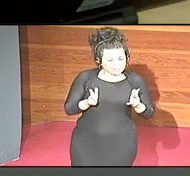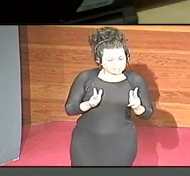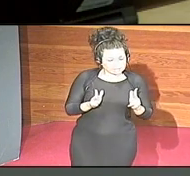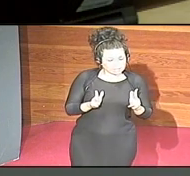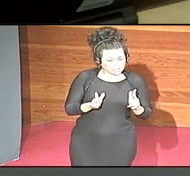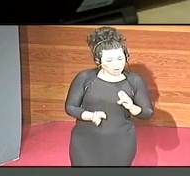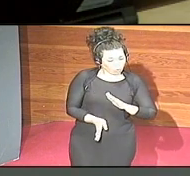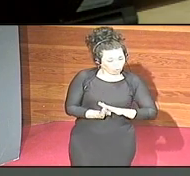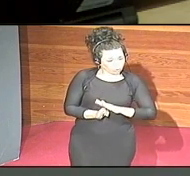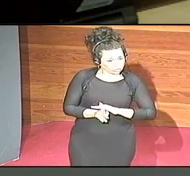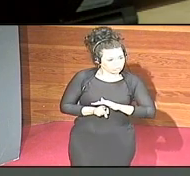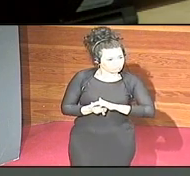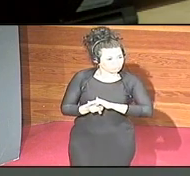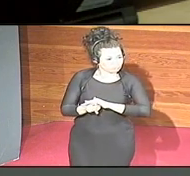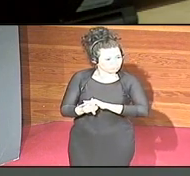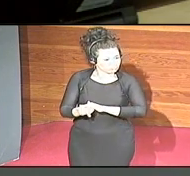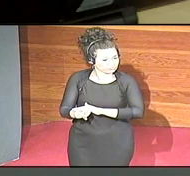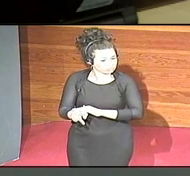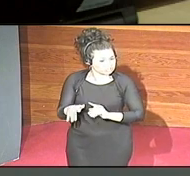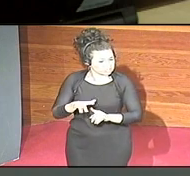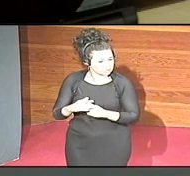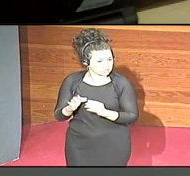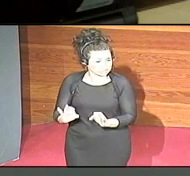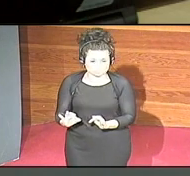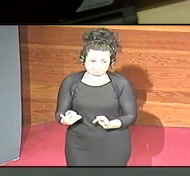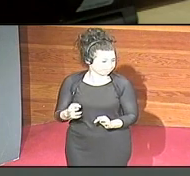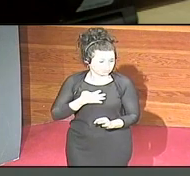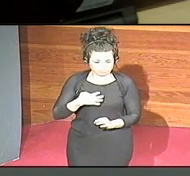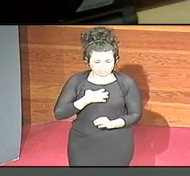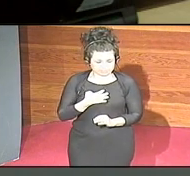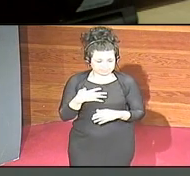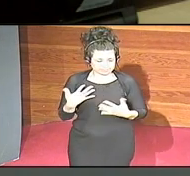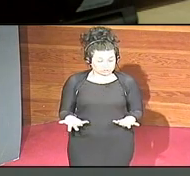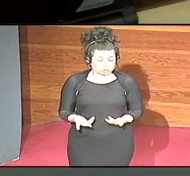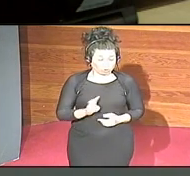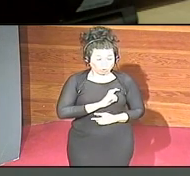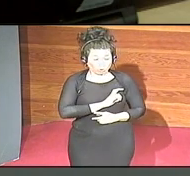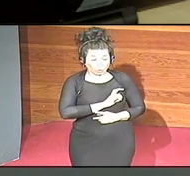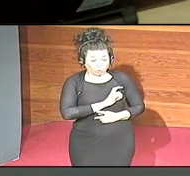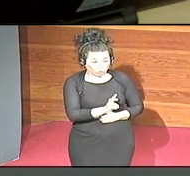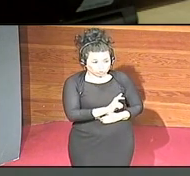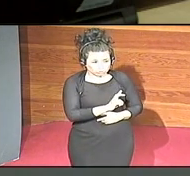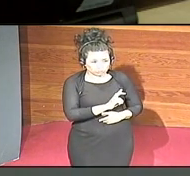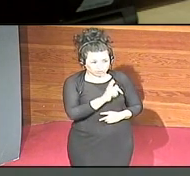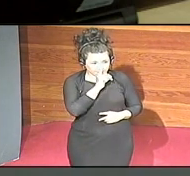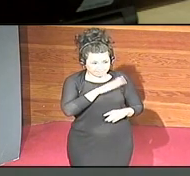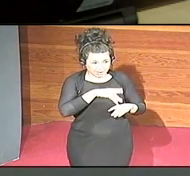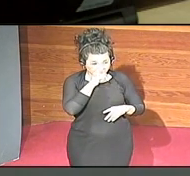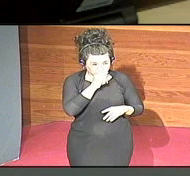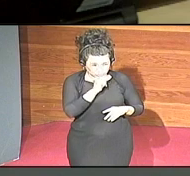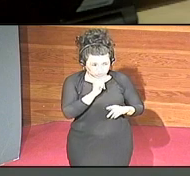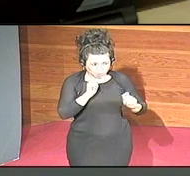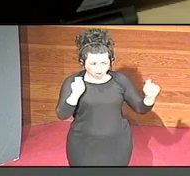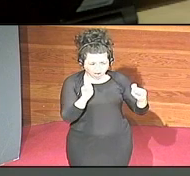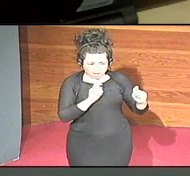que siga desarrollándose en esta situación. Hubo otro señal de alarma para Putin que fue, no sé si lo